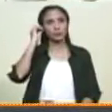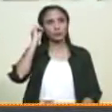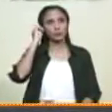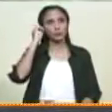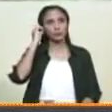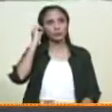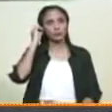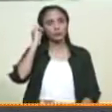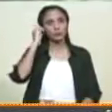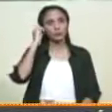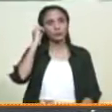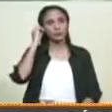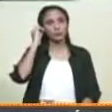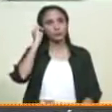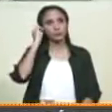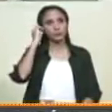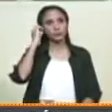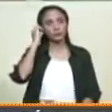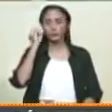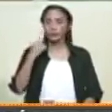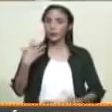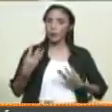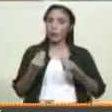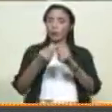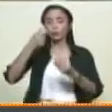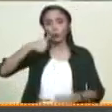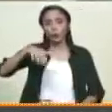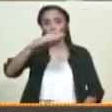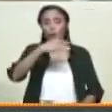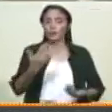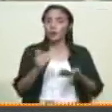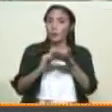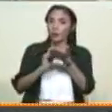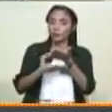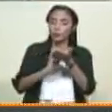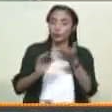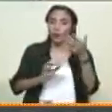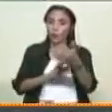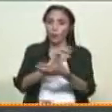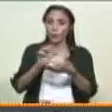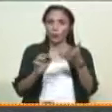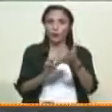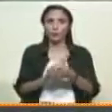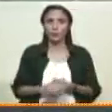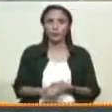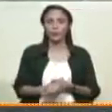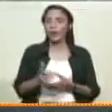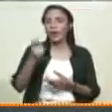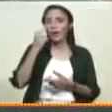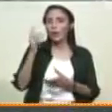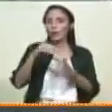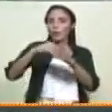¿Cómo es que no vamos a acompañar al pueblo? ¿Cómo es que vamos a ver las cosas desde lejos?